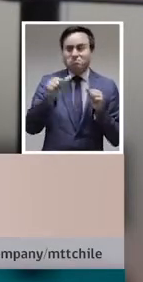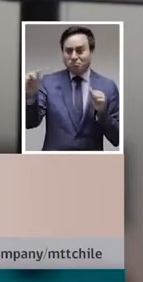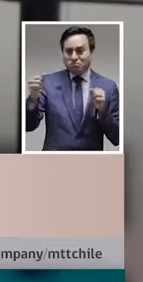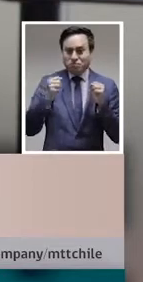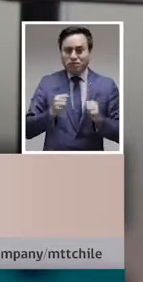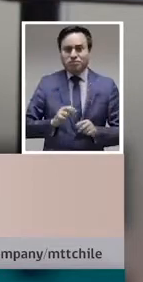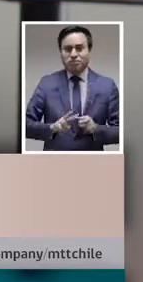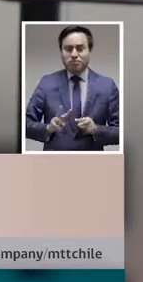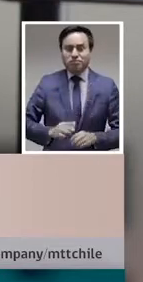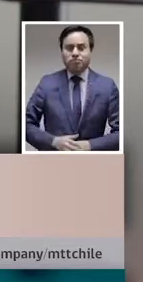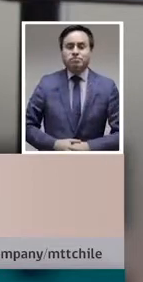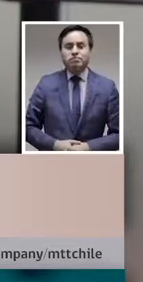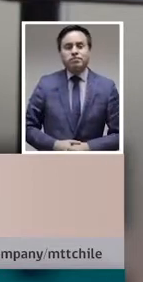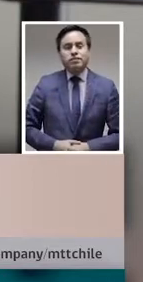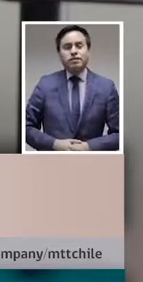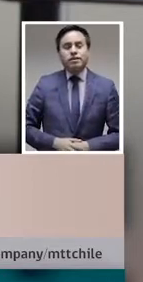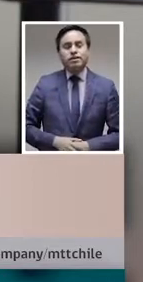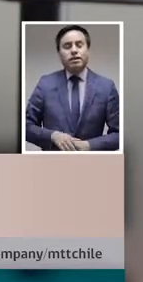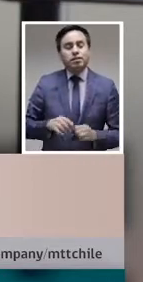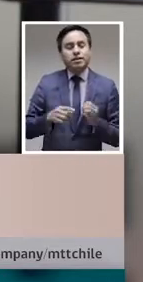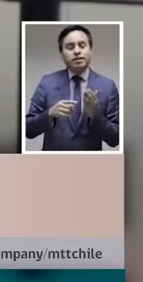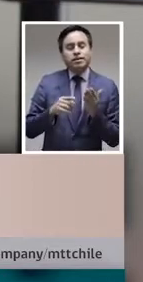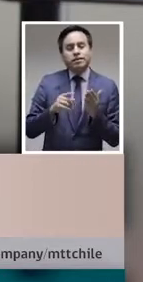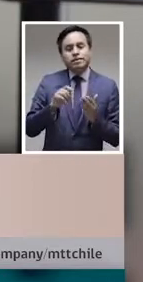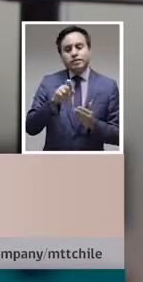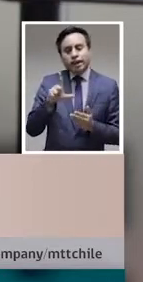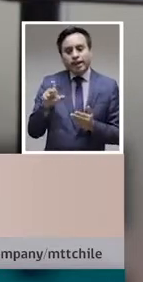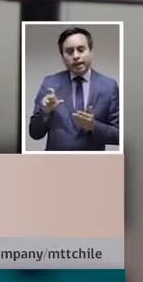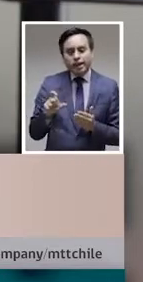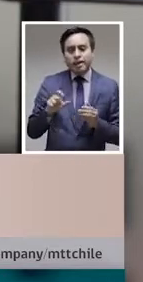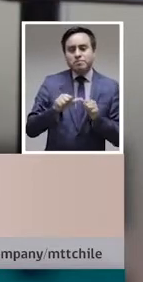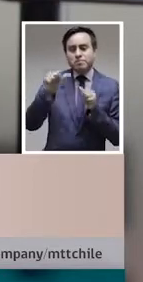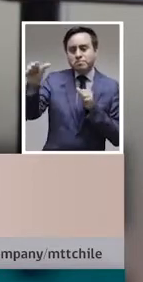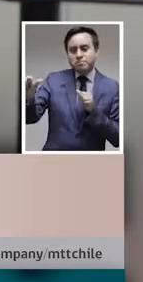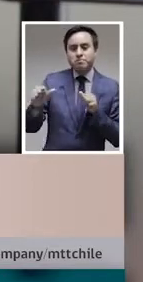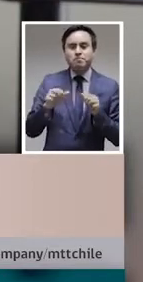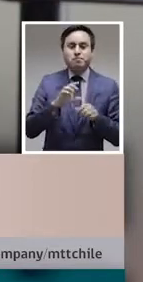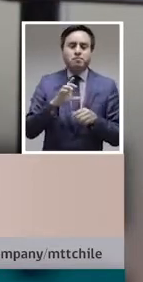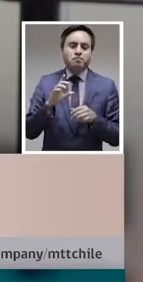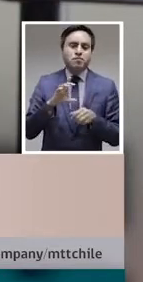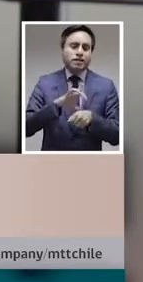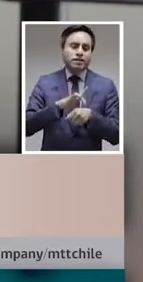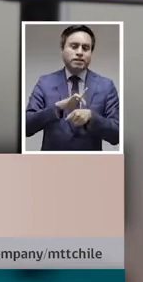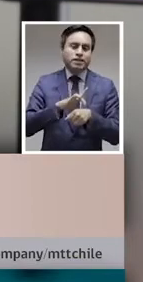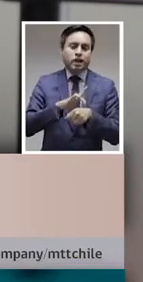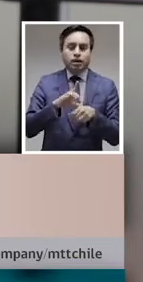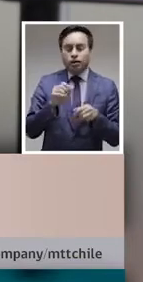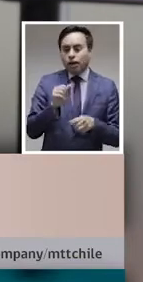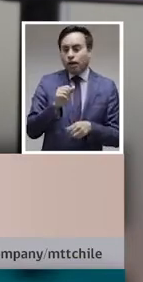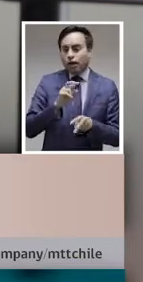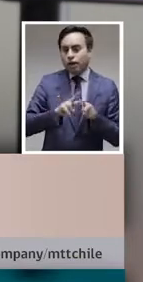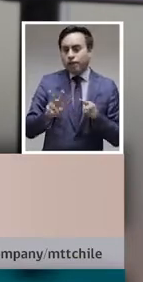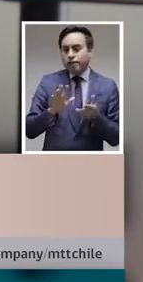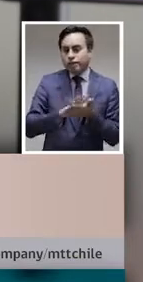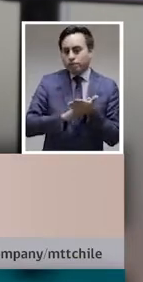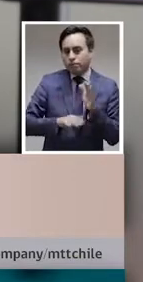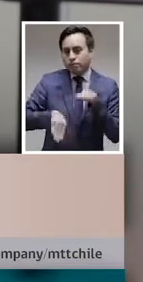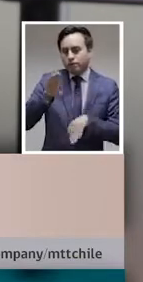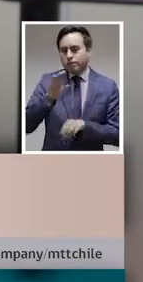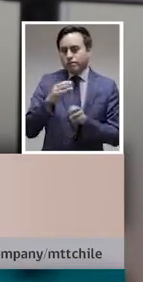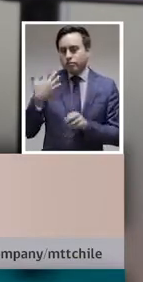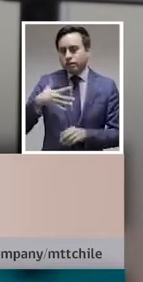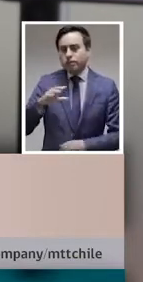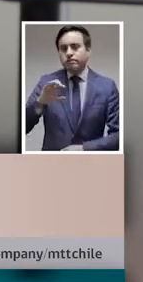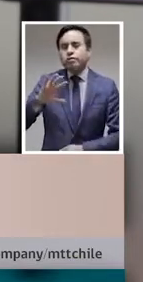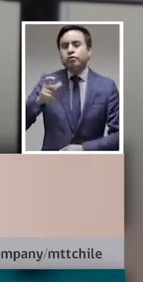especiales para eso. La telemedicina es una de las aplicaciones más claves de 5G.